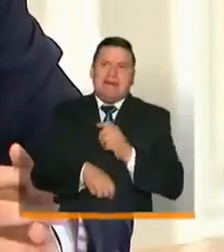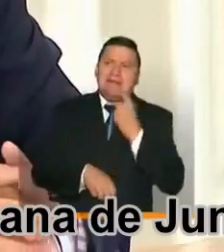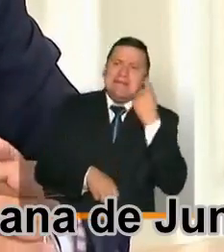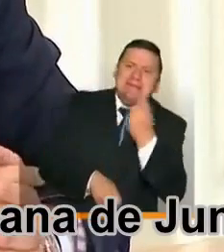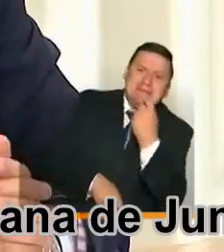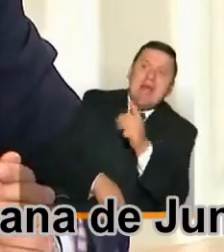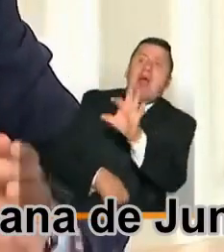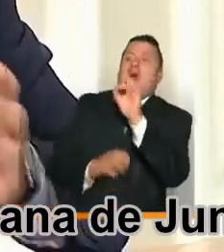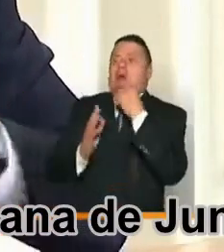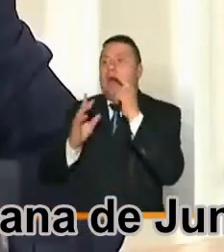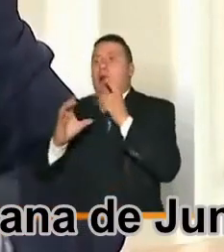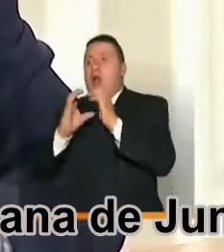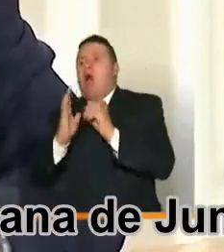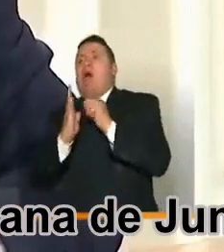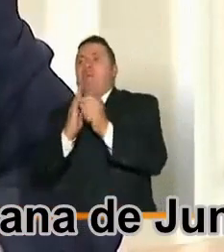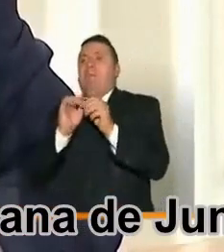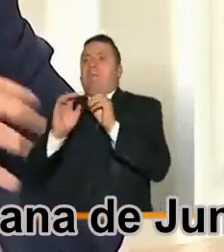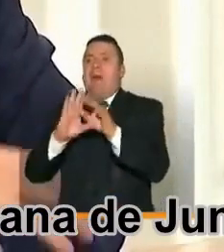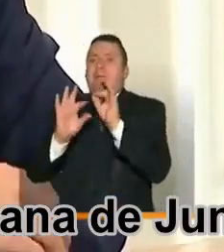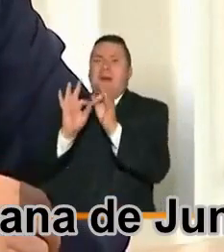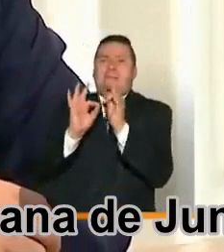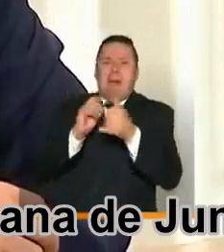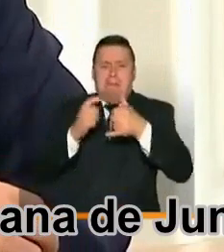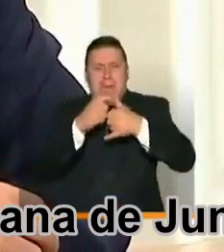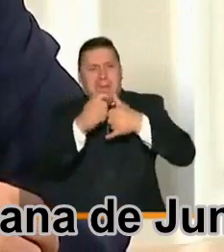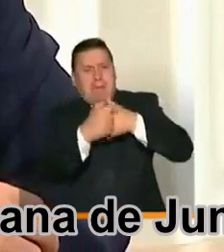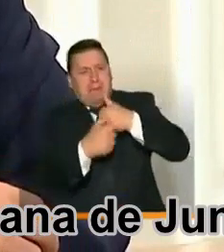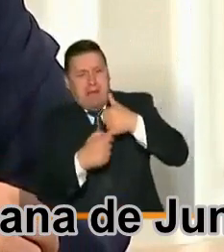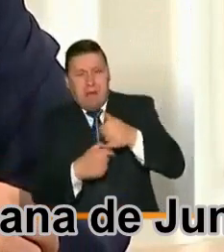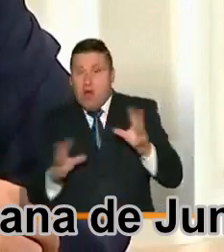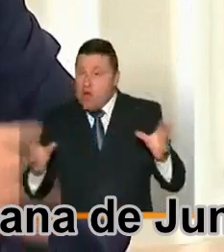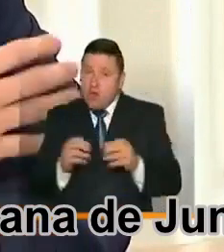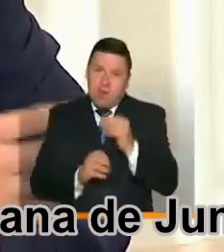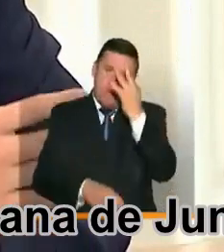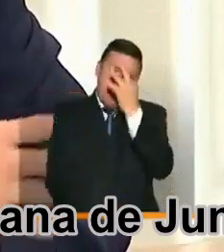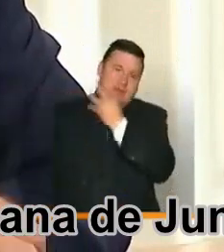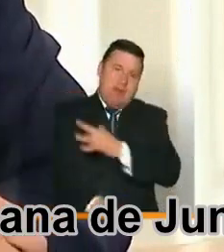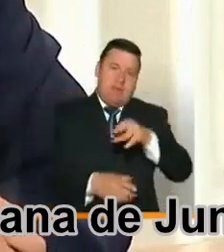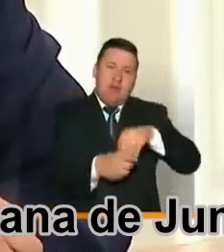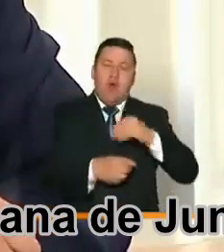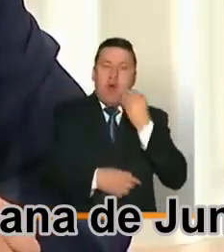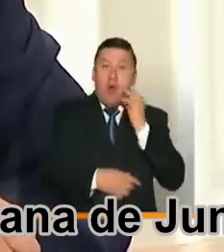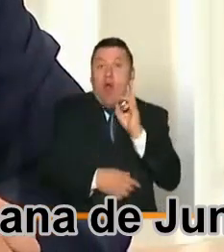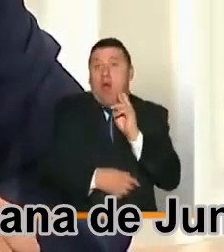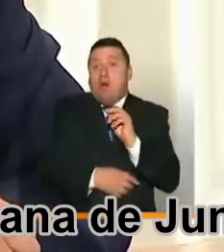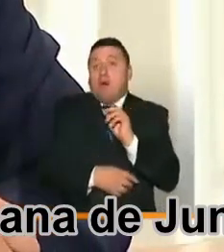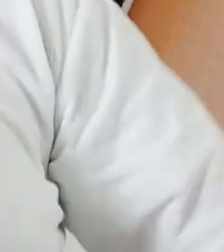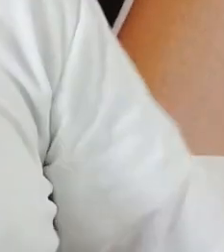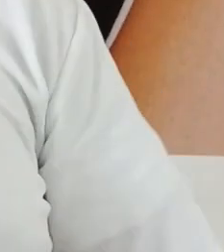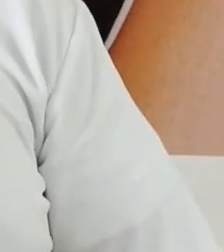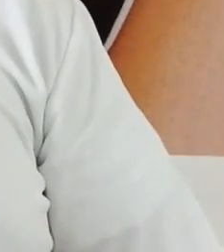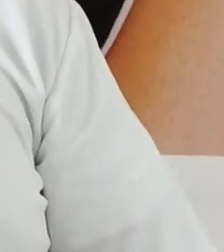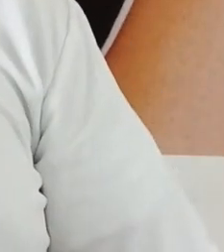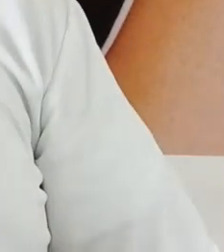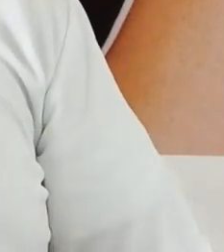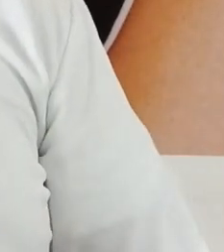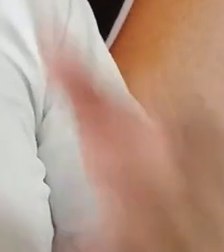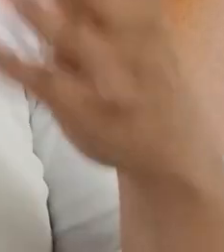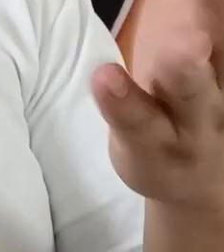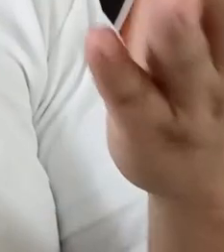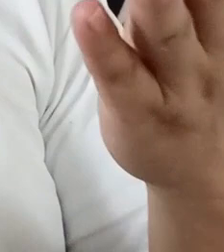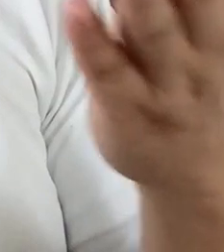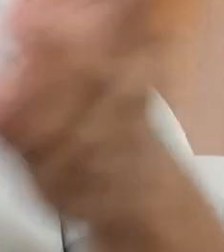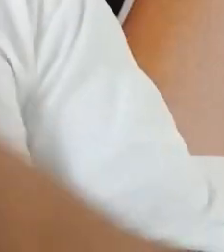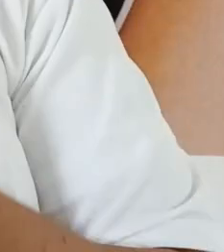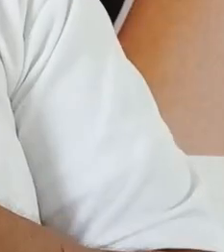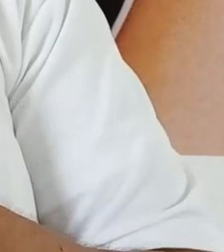juntos, los dos giros. Y el tercer giro lo haremos a esos 3 millones de hogares. Esperamos que después de la segunda semana de junio.